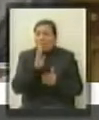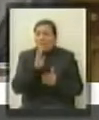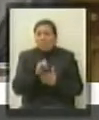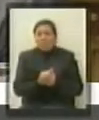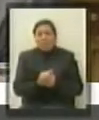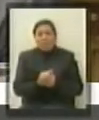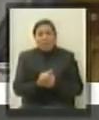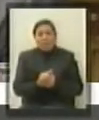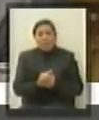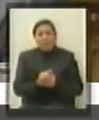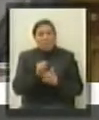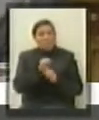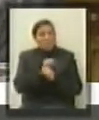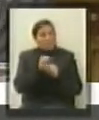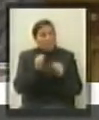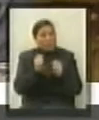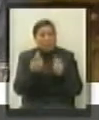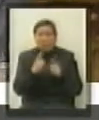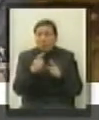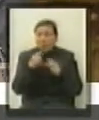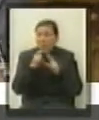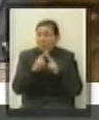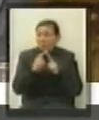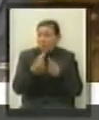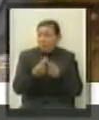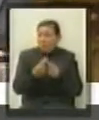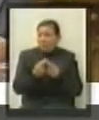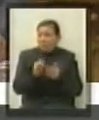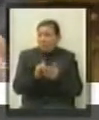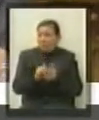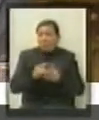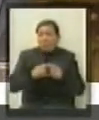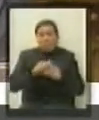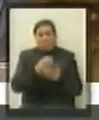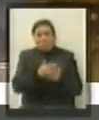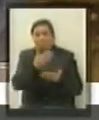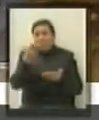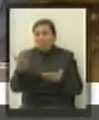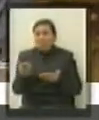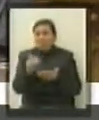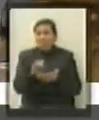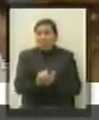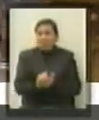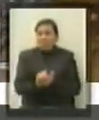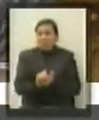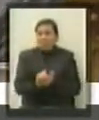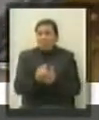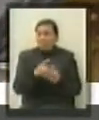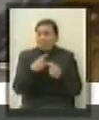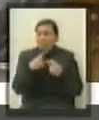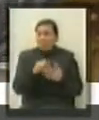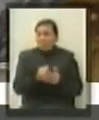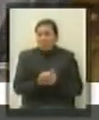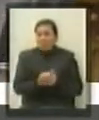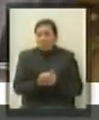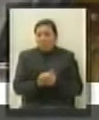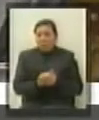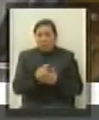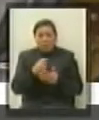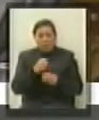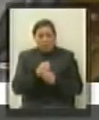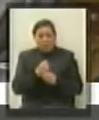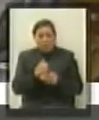en RPP a primera hora de la mañana, convocando a que volteemos la página y recuperemos los espacios perdidos, los